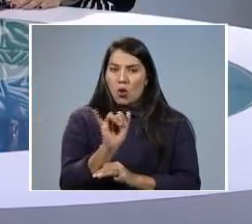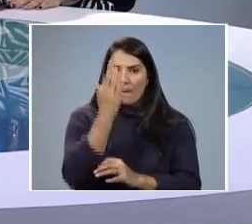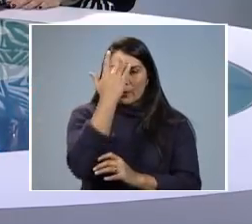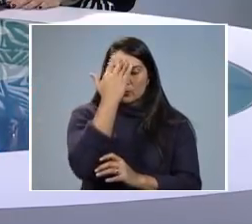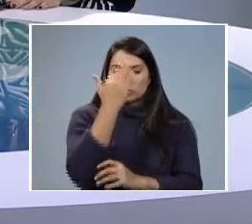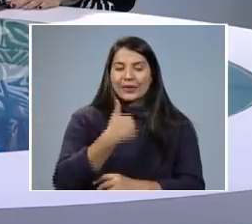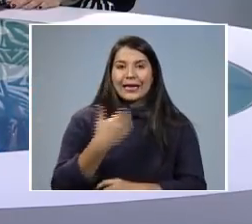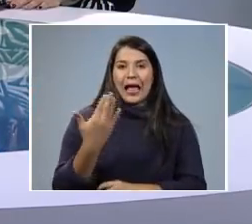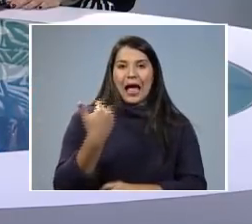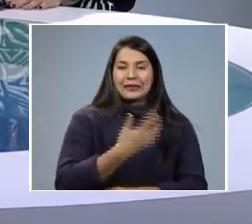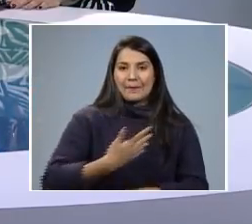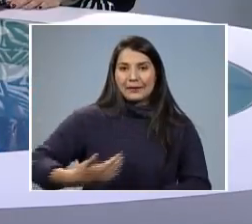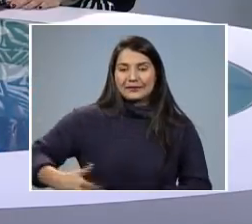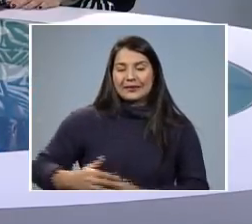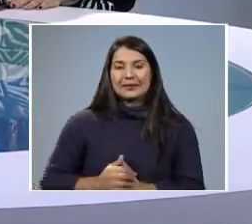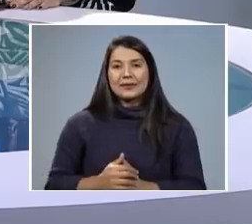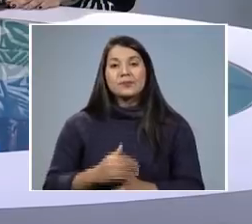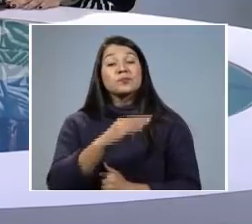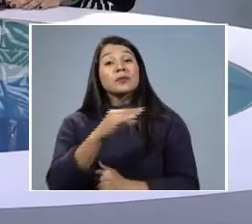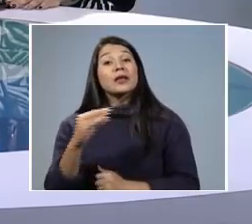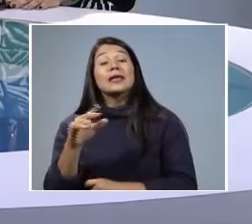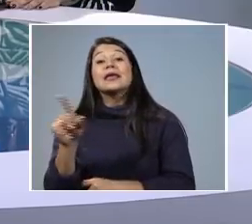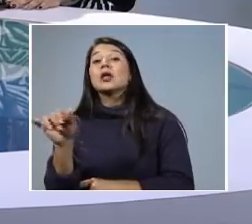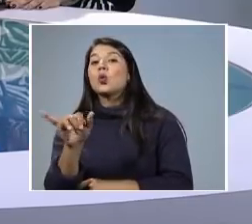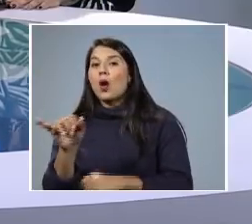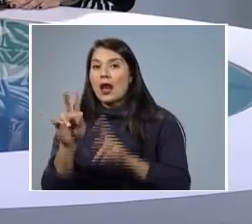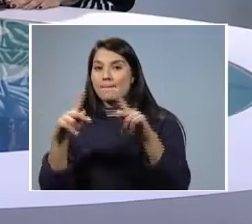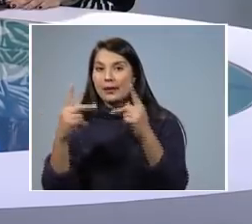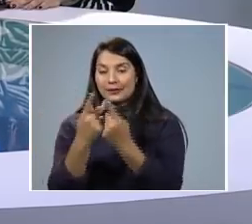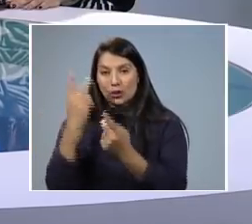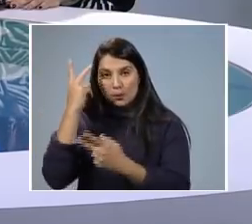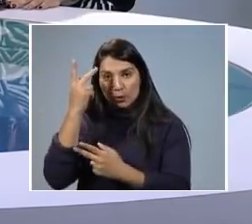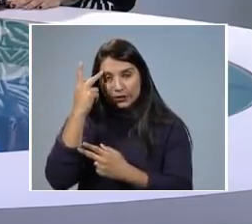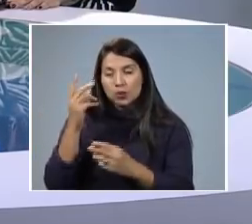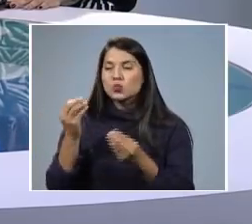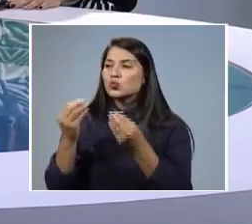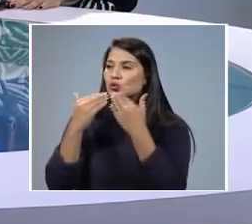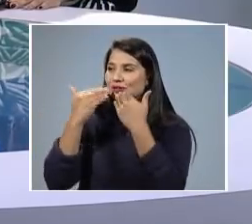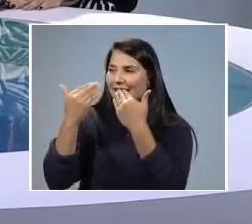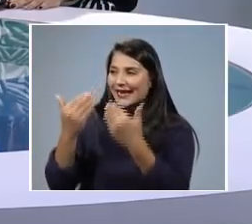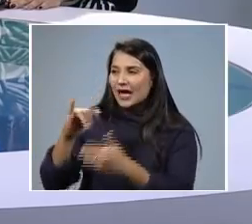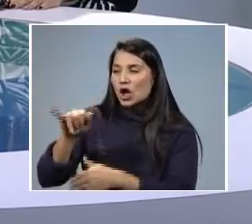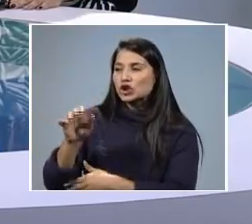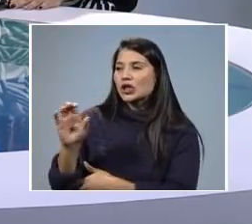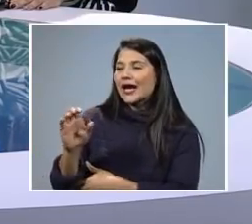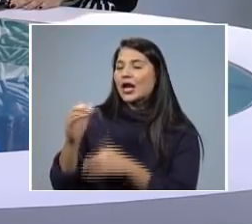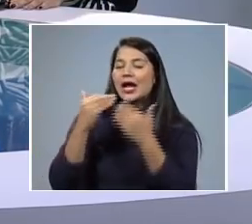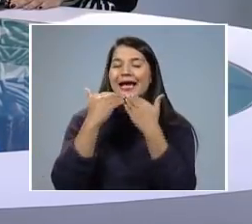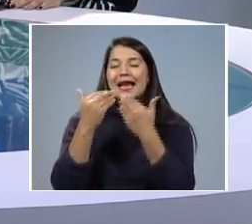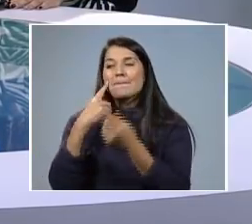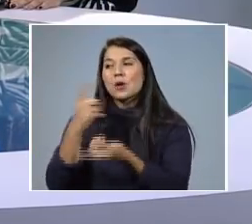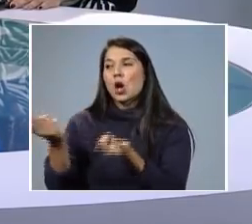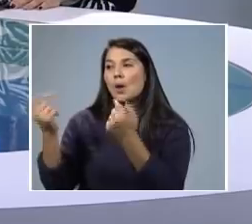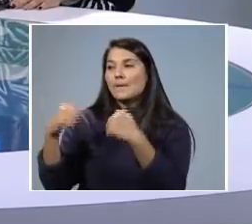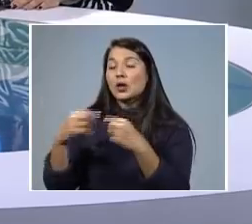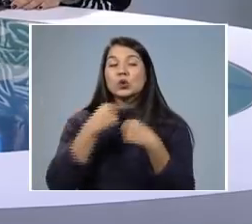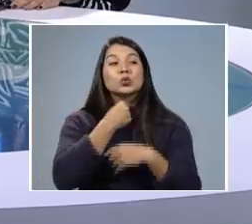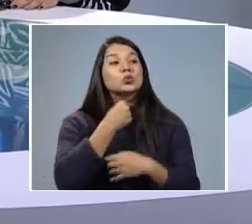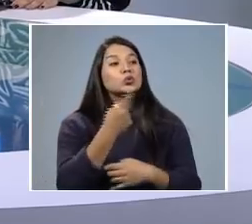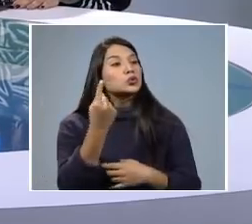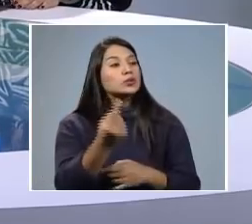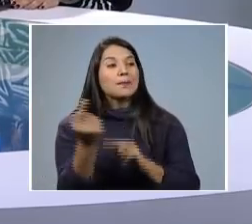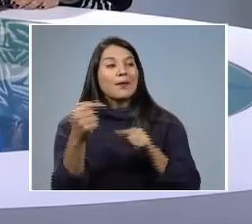la expresidenta y igualmente los partidos políticos. Bien, muchísimas gracias, José Carlos. Gracias por acompañarnos. Un gusto